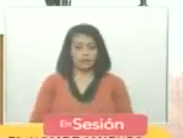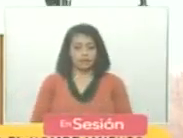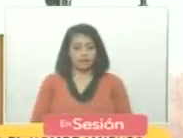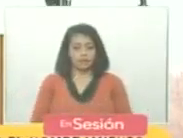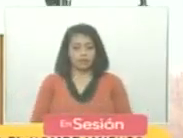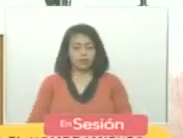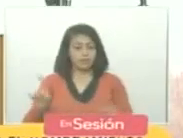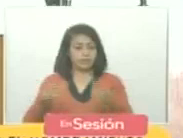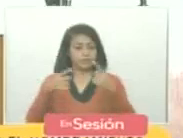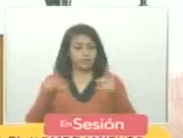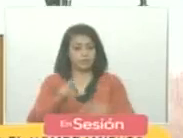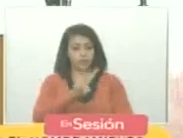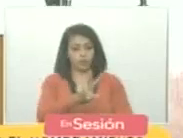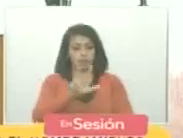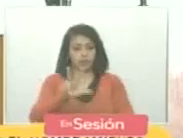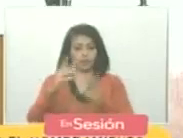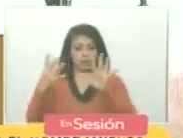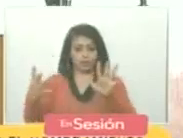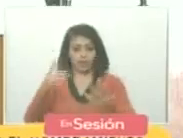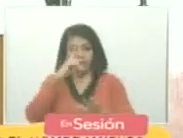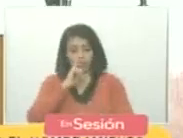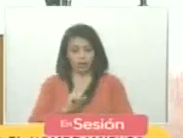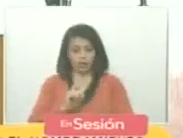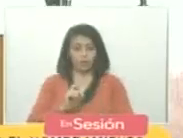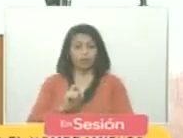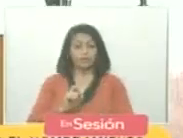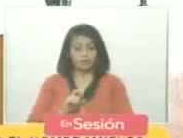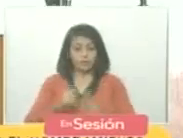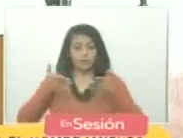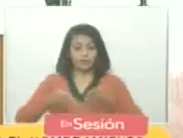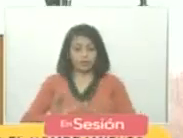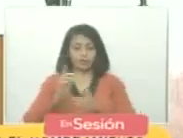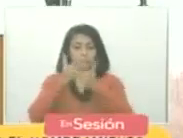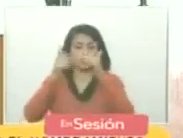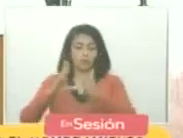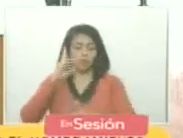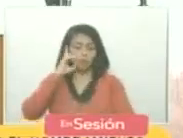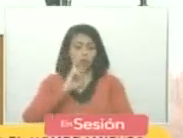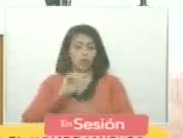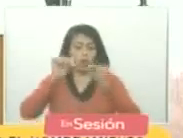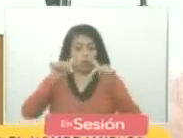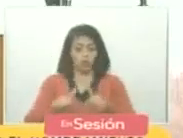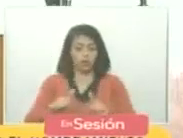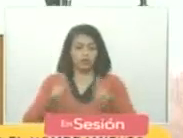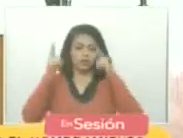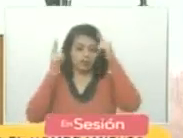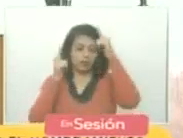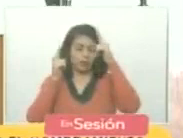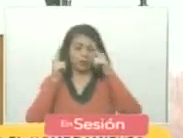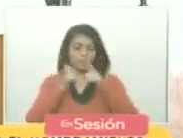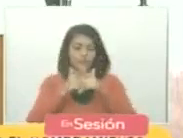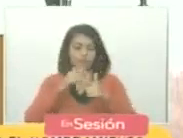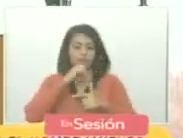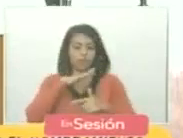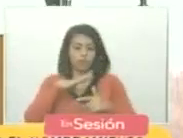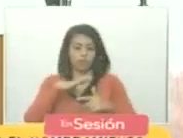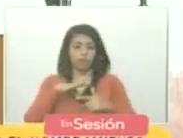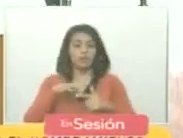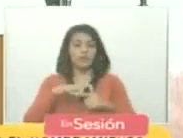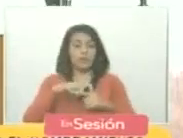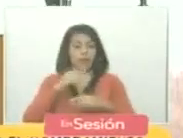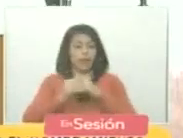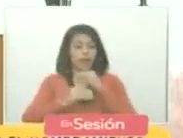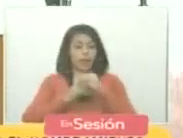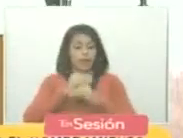El aniversario, 239 años del nacimiento de Bolívar, y hoy el de Chávez. La historia nos marca,